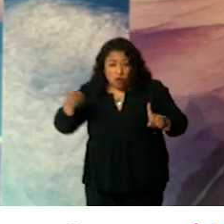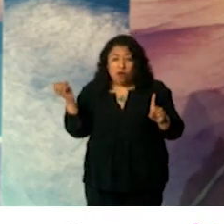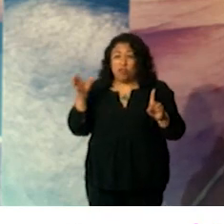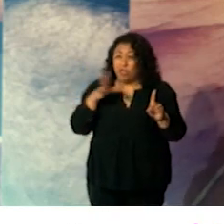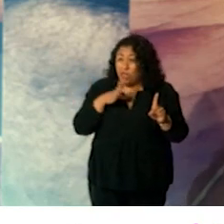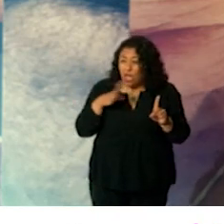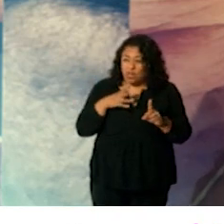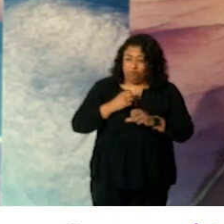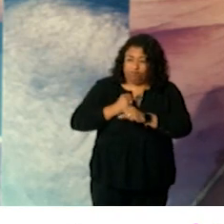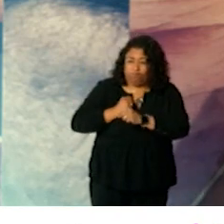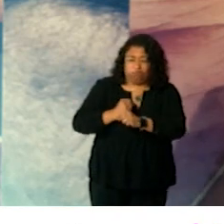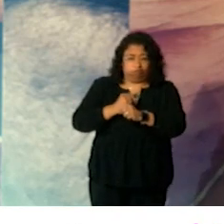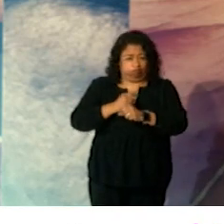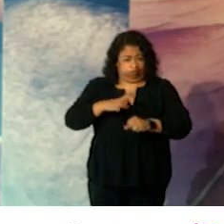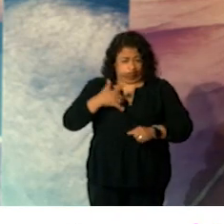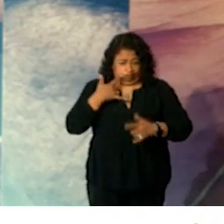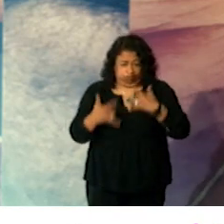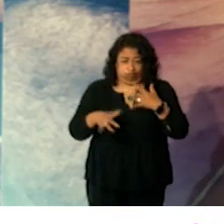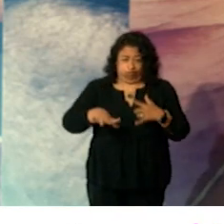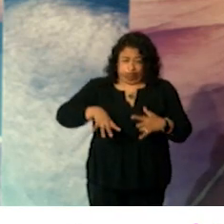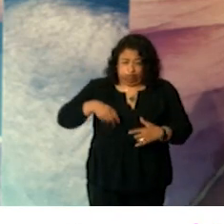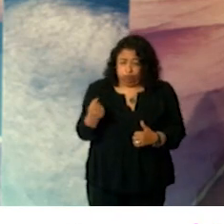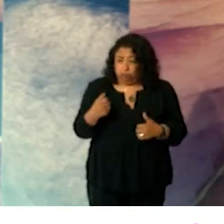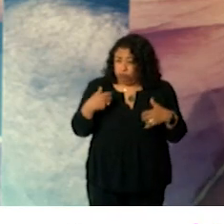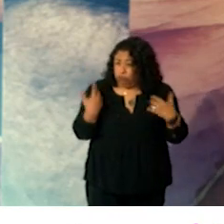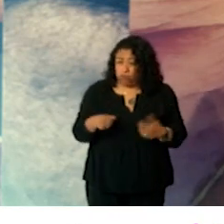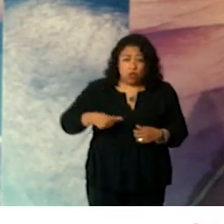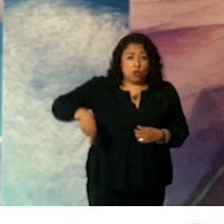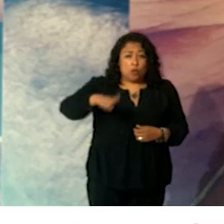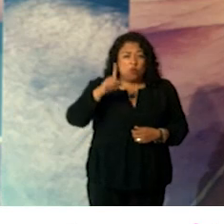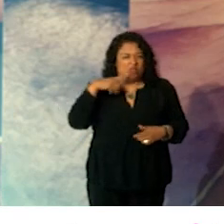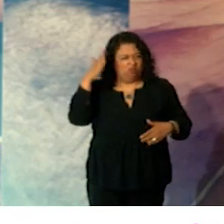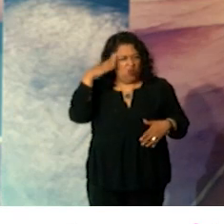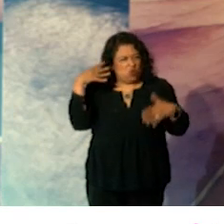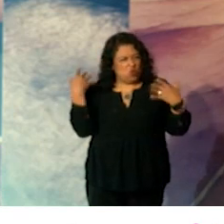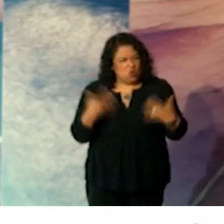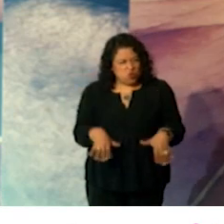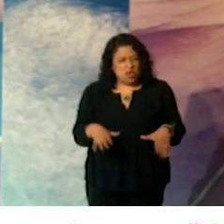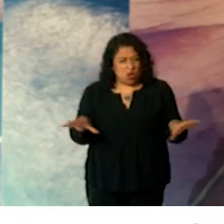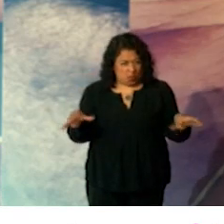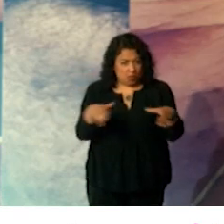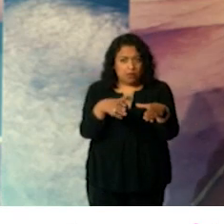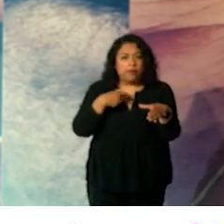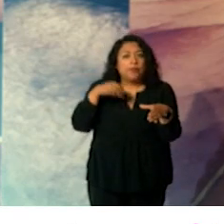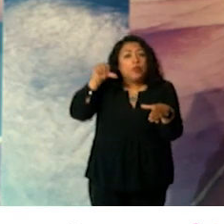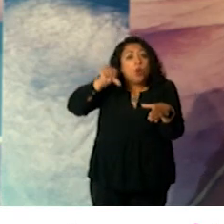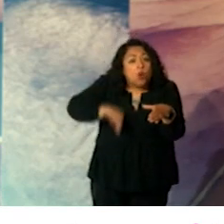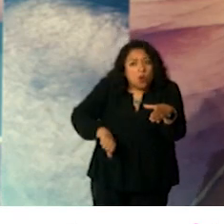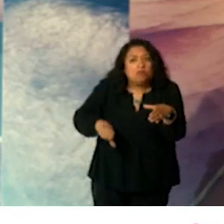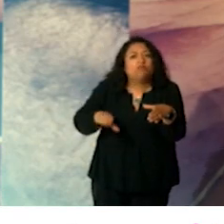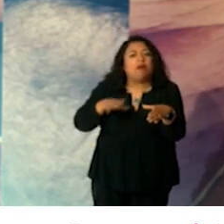una resistencia, con una lucha increíble, todas estas mujeres, unas lideresas, hoy tienen